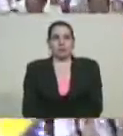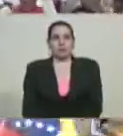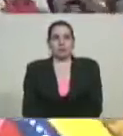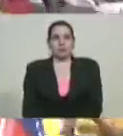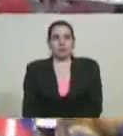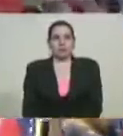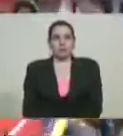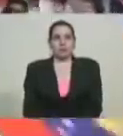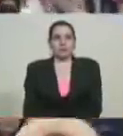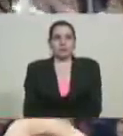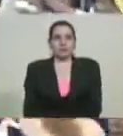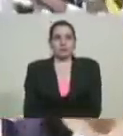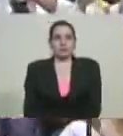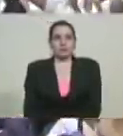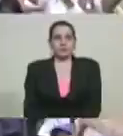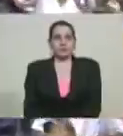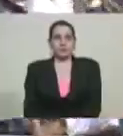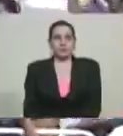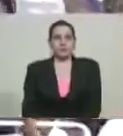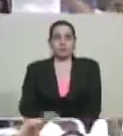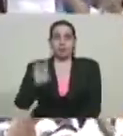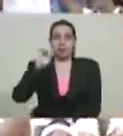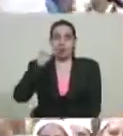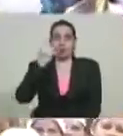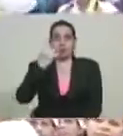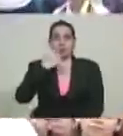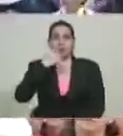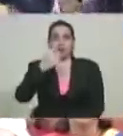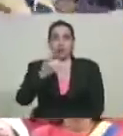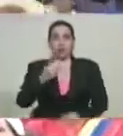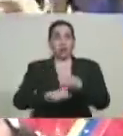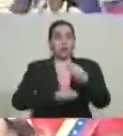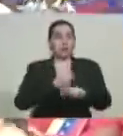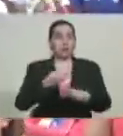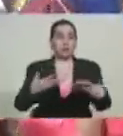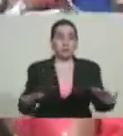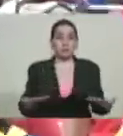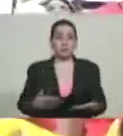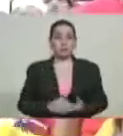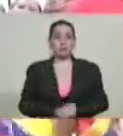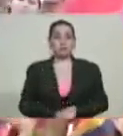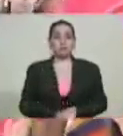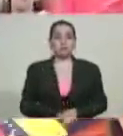Y lo primero que yo voy a hacer, así lo anuncio.